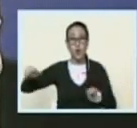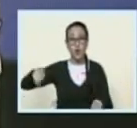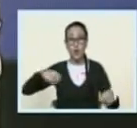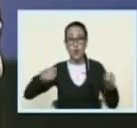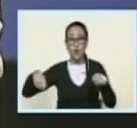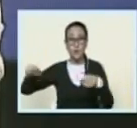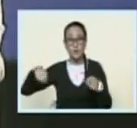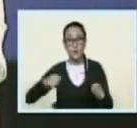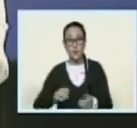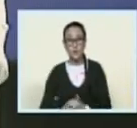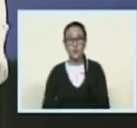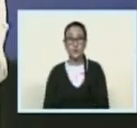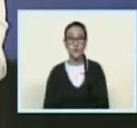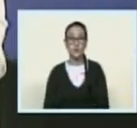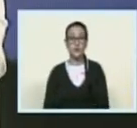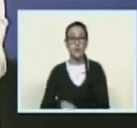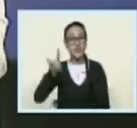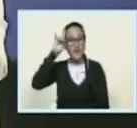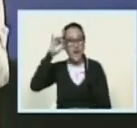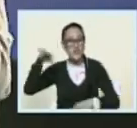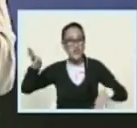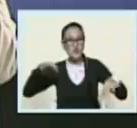los Diablos Danzantes de Yare,